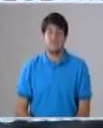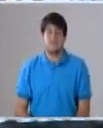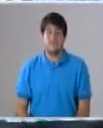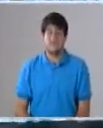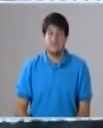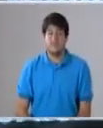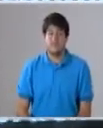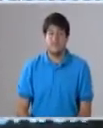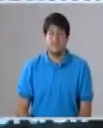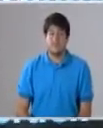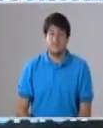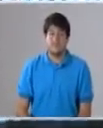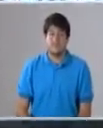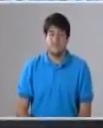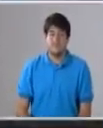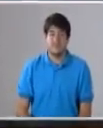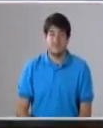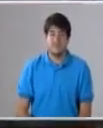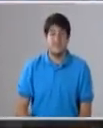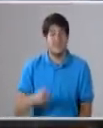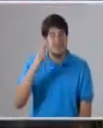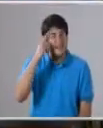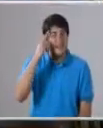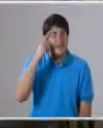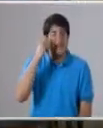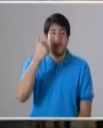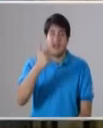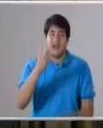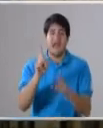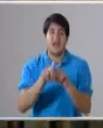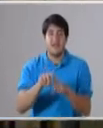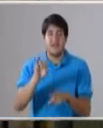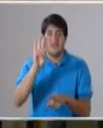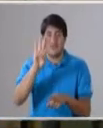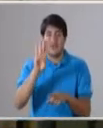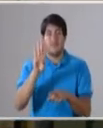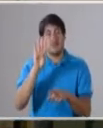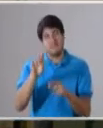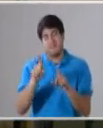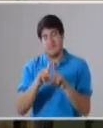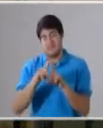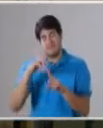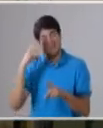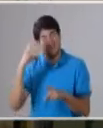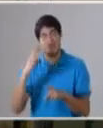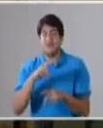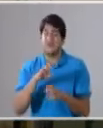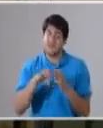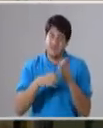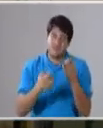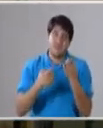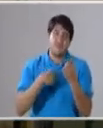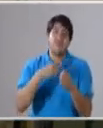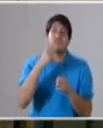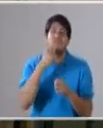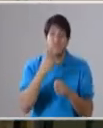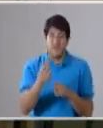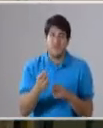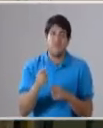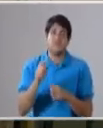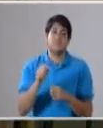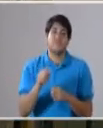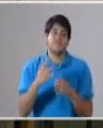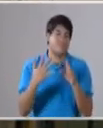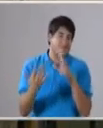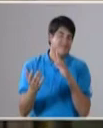¿Se recuerda del A es igual a B y B es igual a C y entonces A es igual a C? Entonces yo diría, aquí, diría